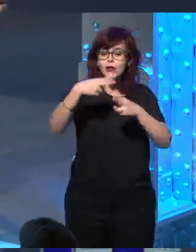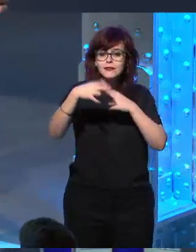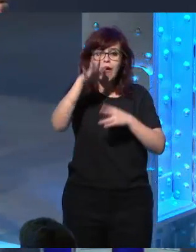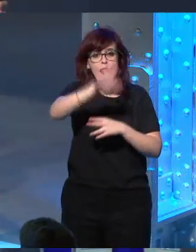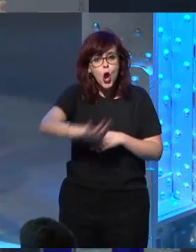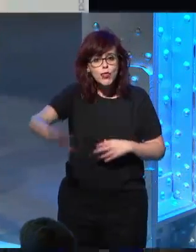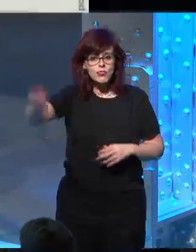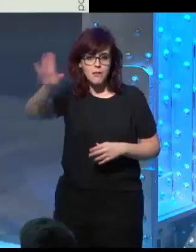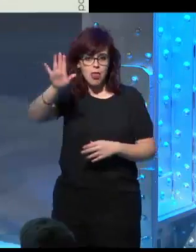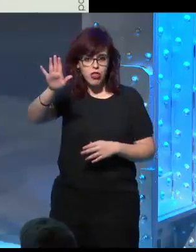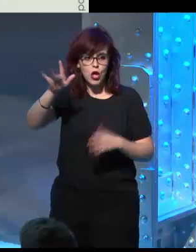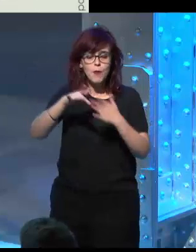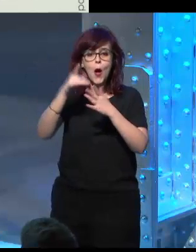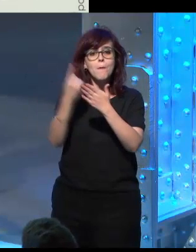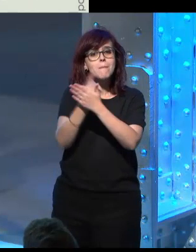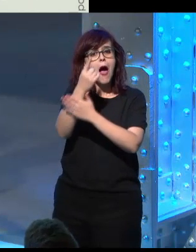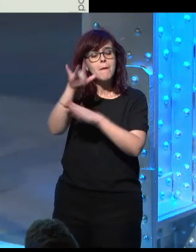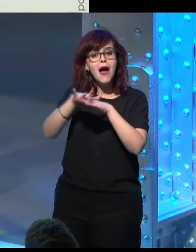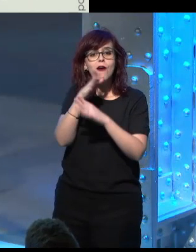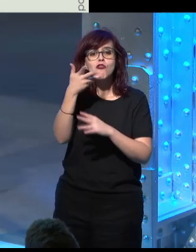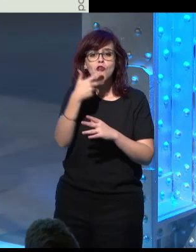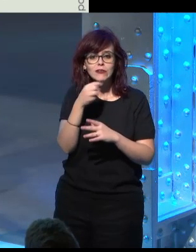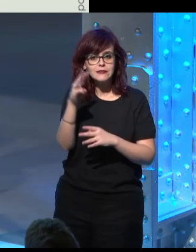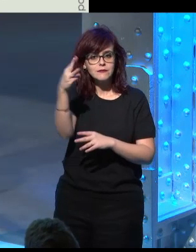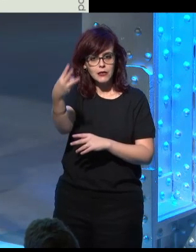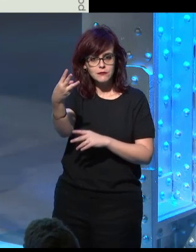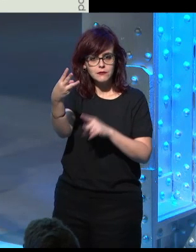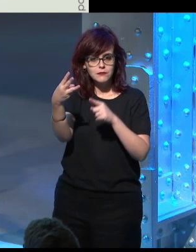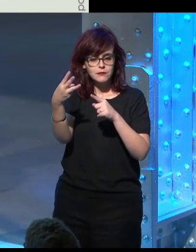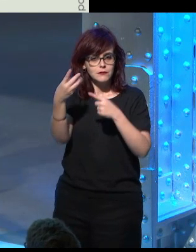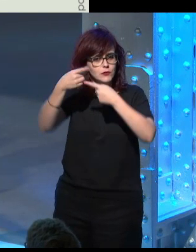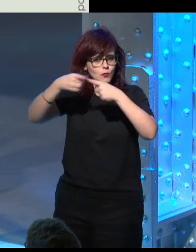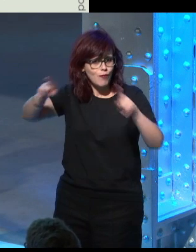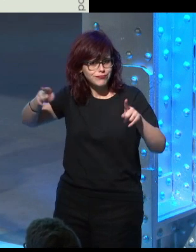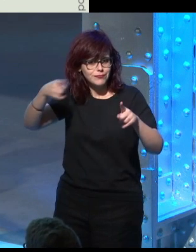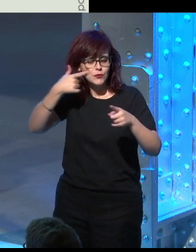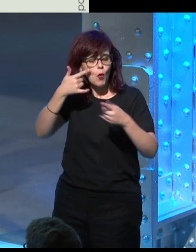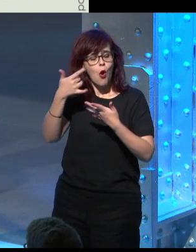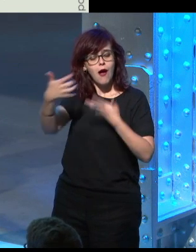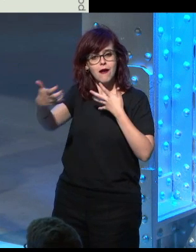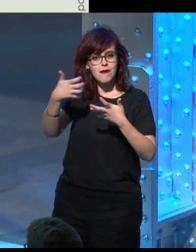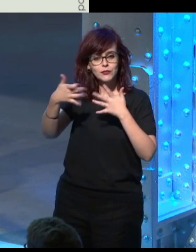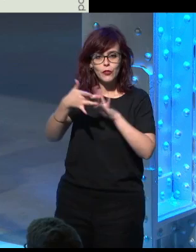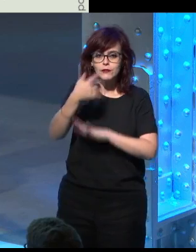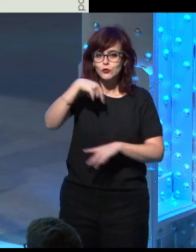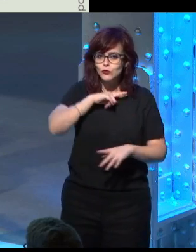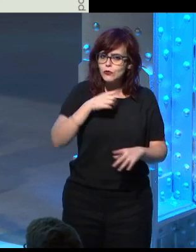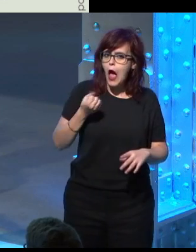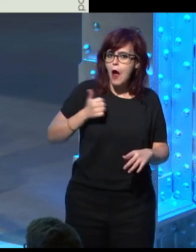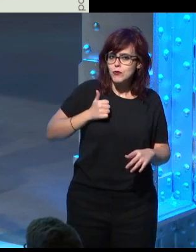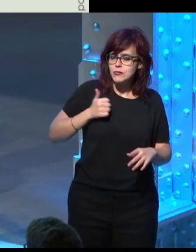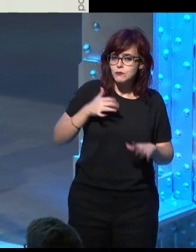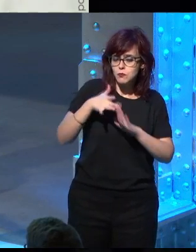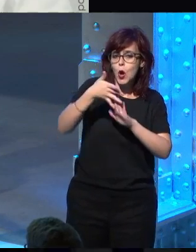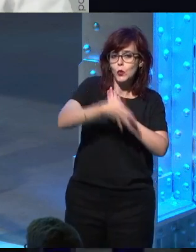mapa a través de 3 colores claros que lo definen. Entonces, eso es un empuje y una fuerza que tenemos nosotros.